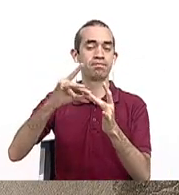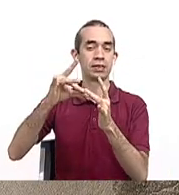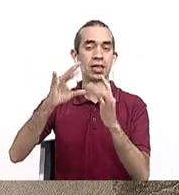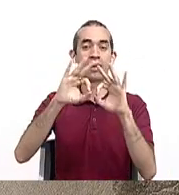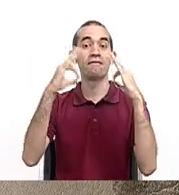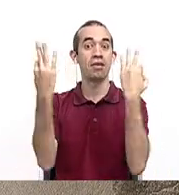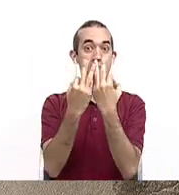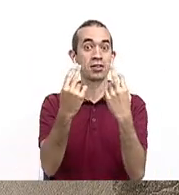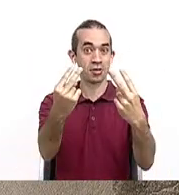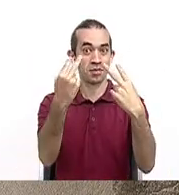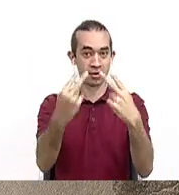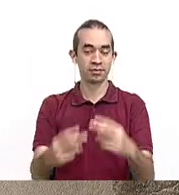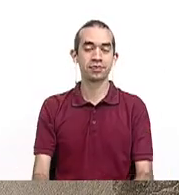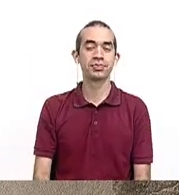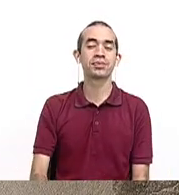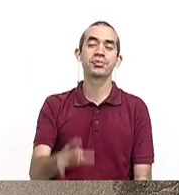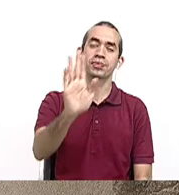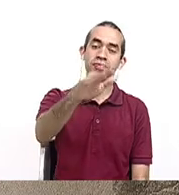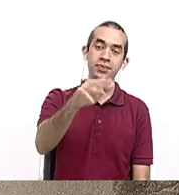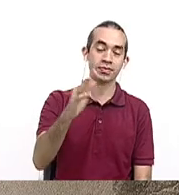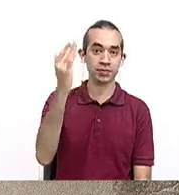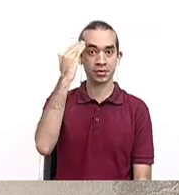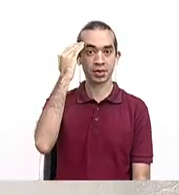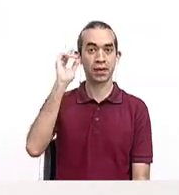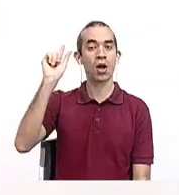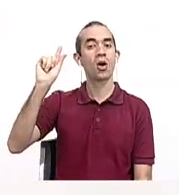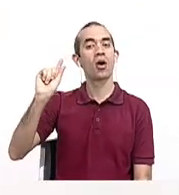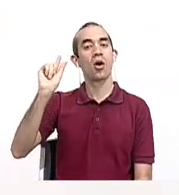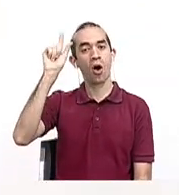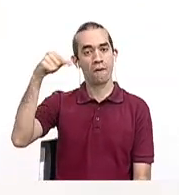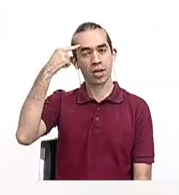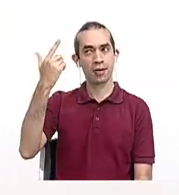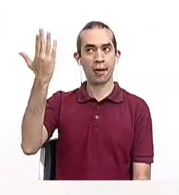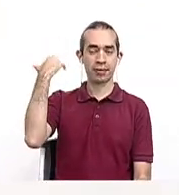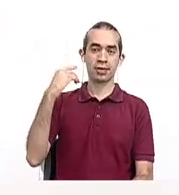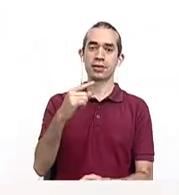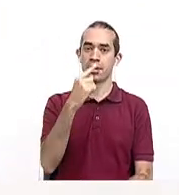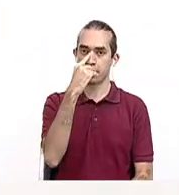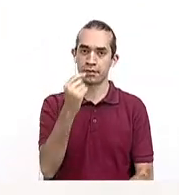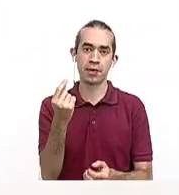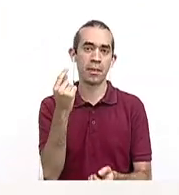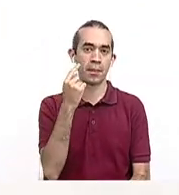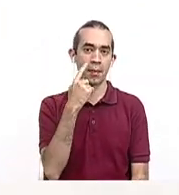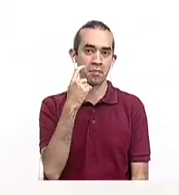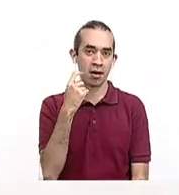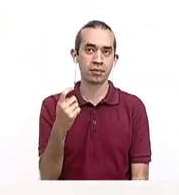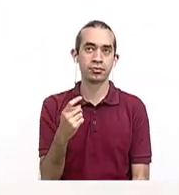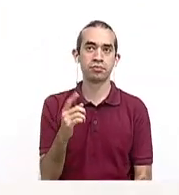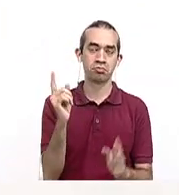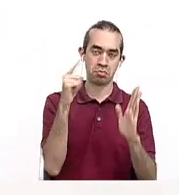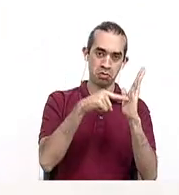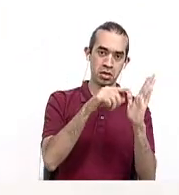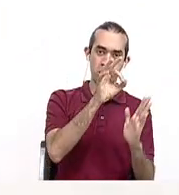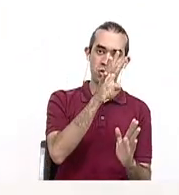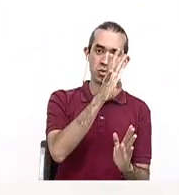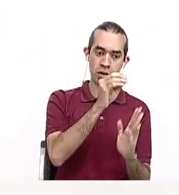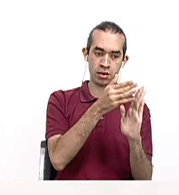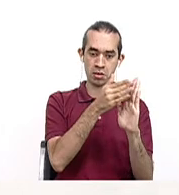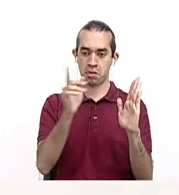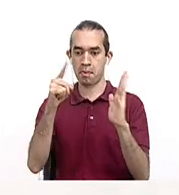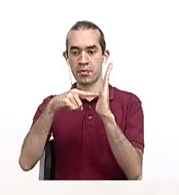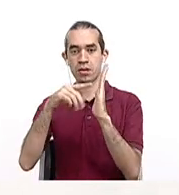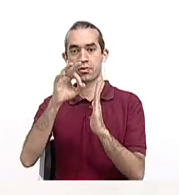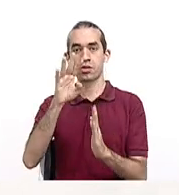reúnen a vernos bueno podamos cómo fue el gobierno del doctor calderón guardia del año 40 al 44 ciertamente convulso